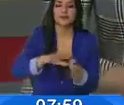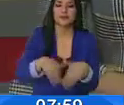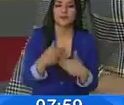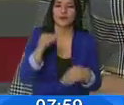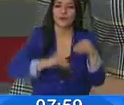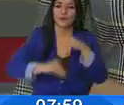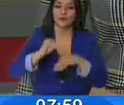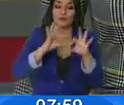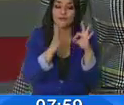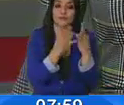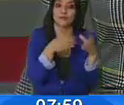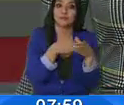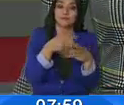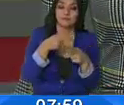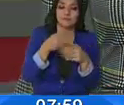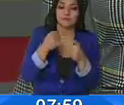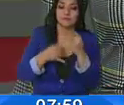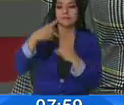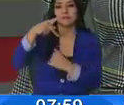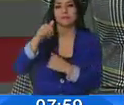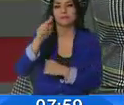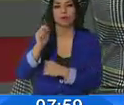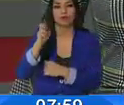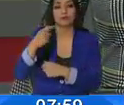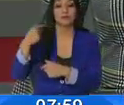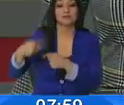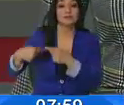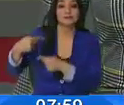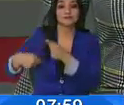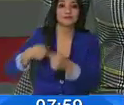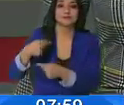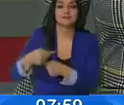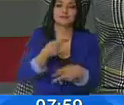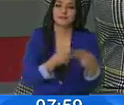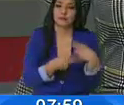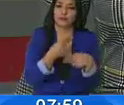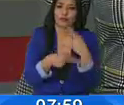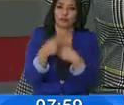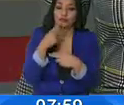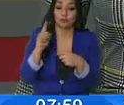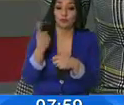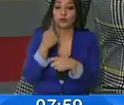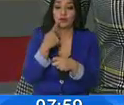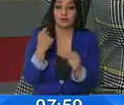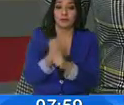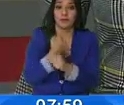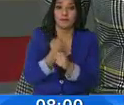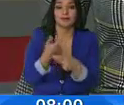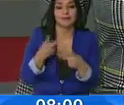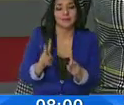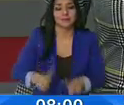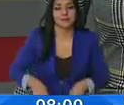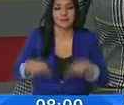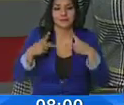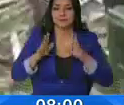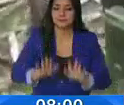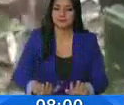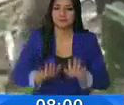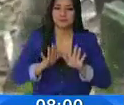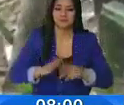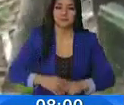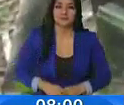la familia Ponce mantiene la tradición de un negocio que, según afirma, más que su única fuente de ingreso, es un estilo de vida.